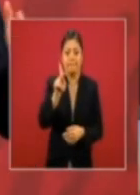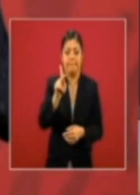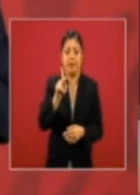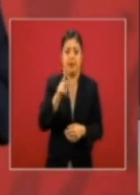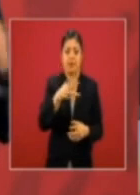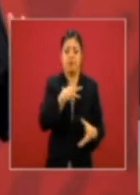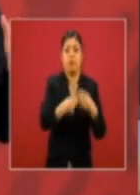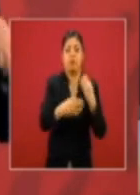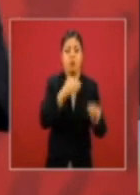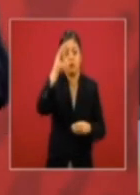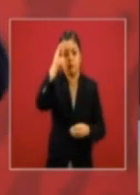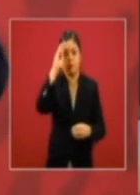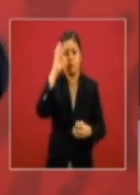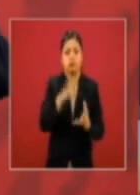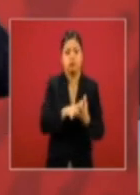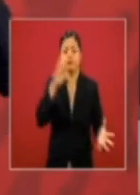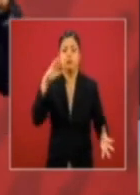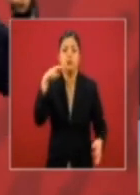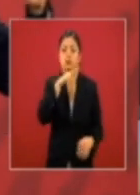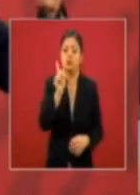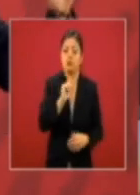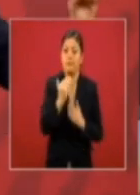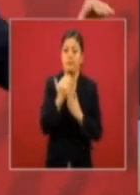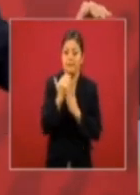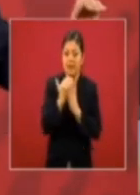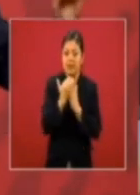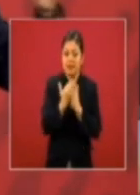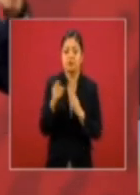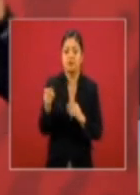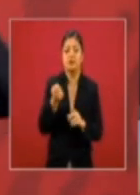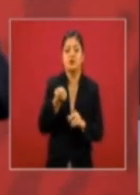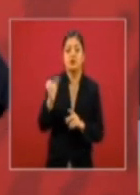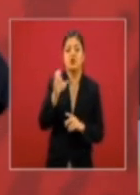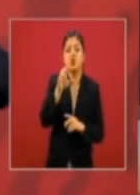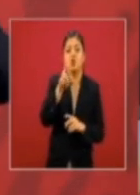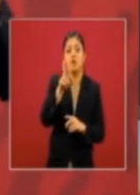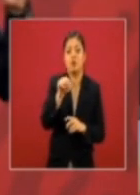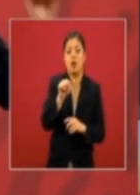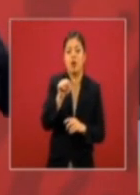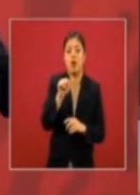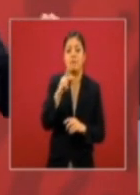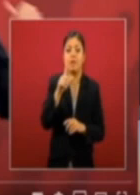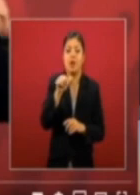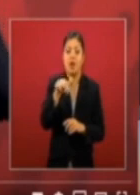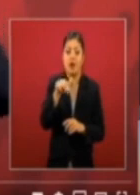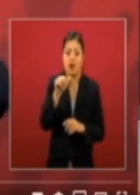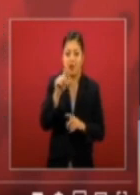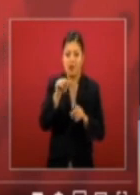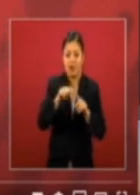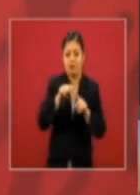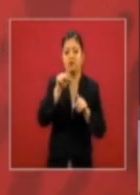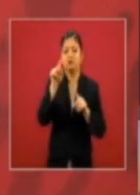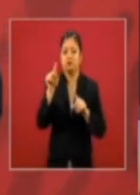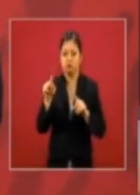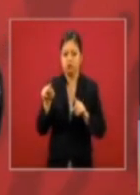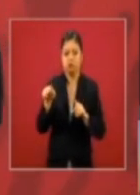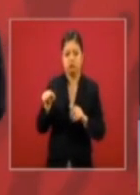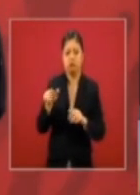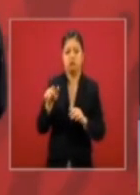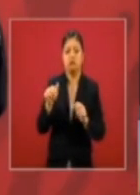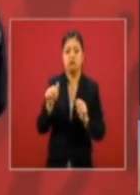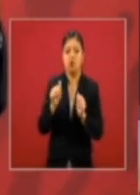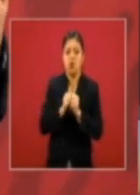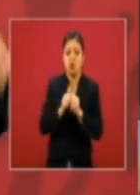de transmisión, de propagación. Entonces esta es una curva más plana, por lo tanto más manejable, por lo tanto